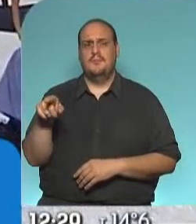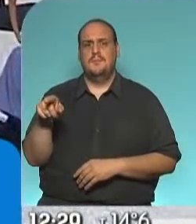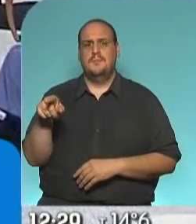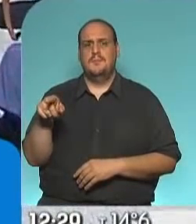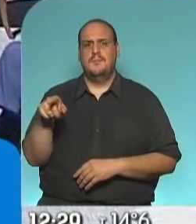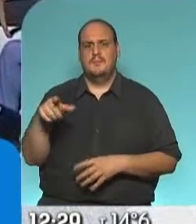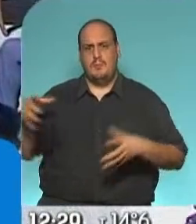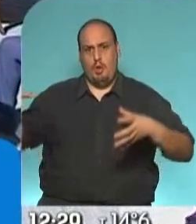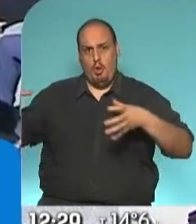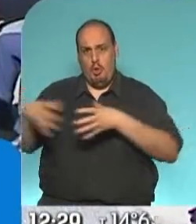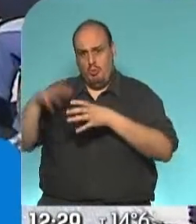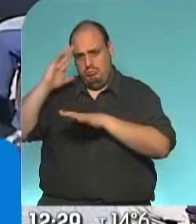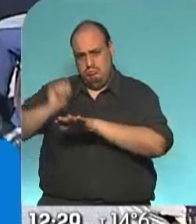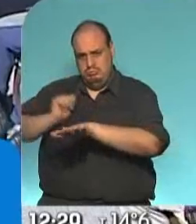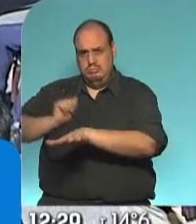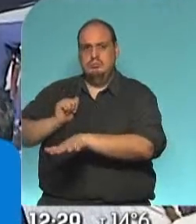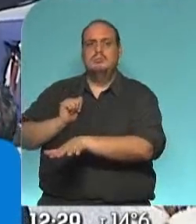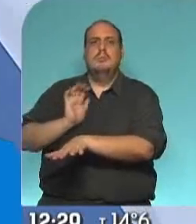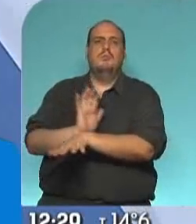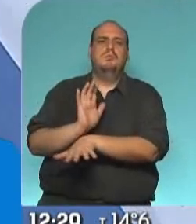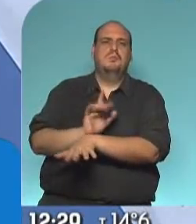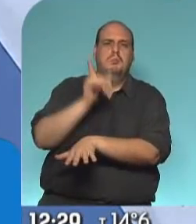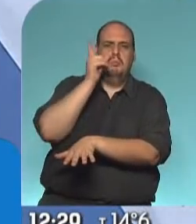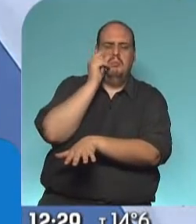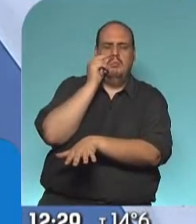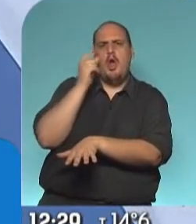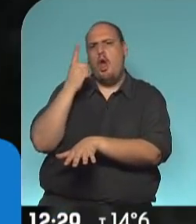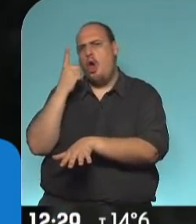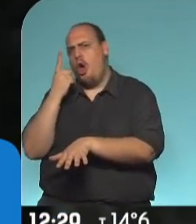de este batallón de granaderos y granaderas,